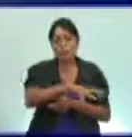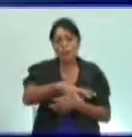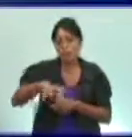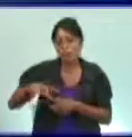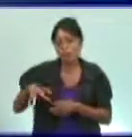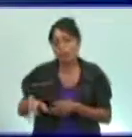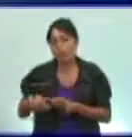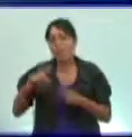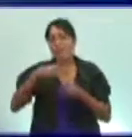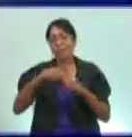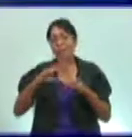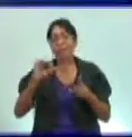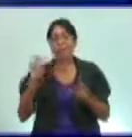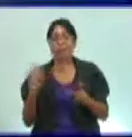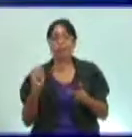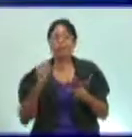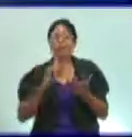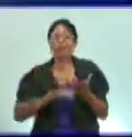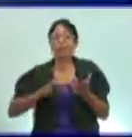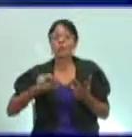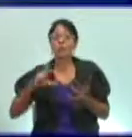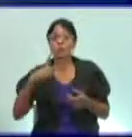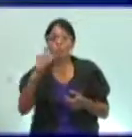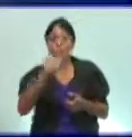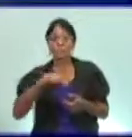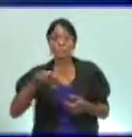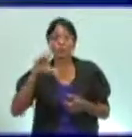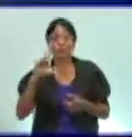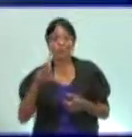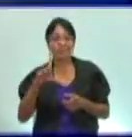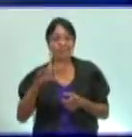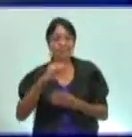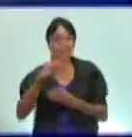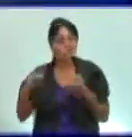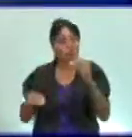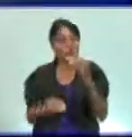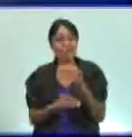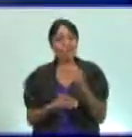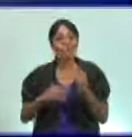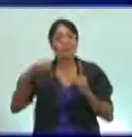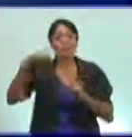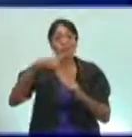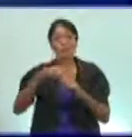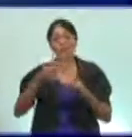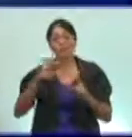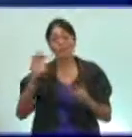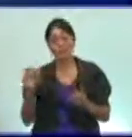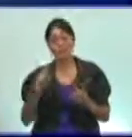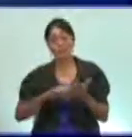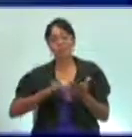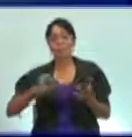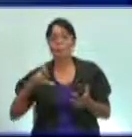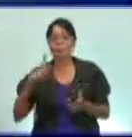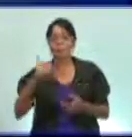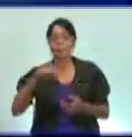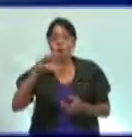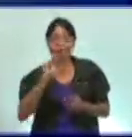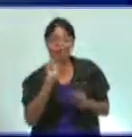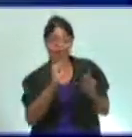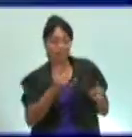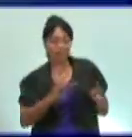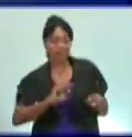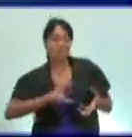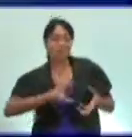tropical y las zonas subtropicales, que es donde normalmente se forman los ciclones tropicales y extratropicales.